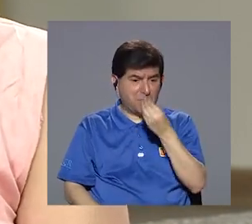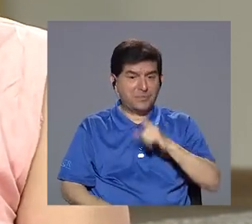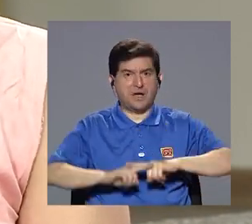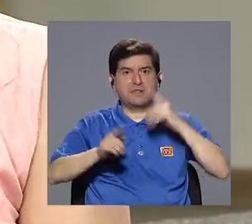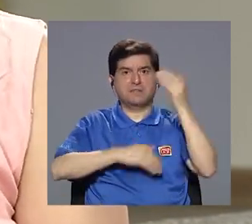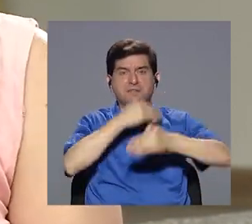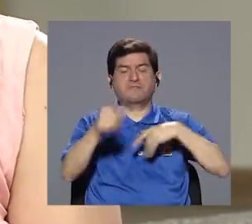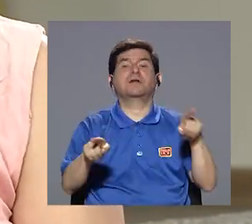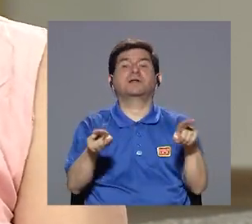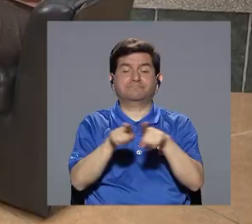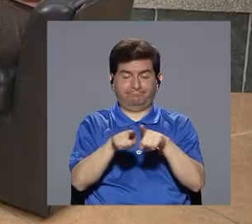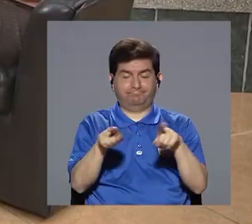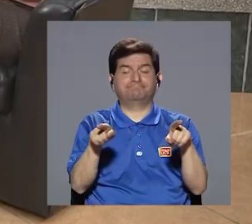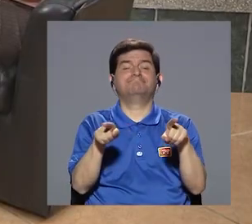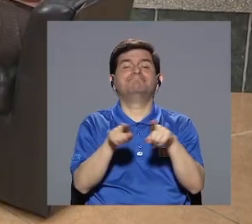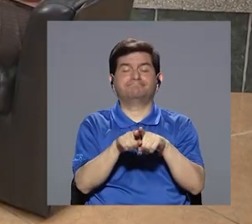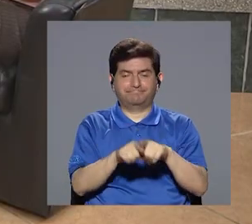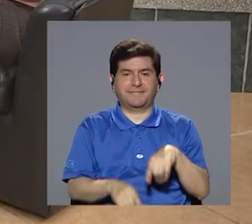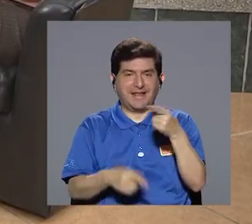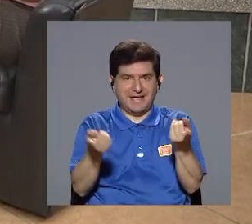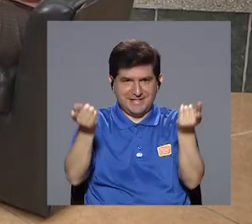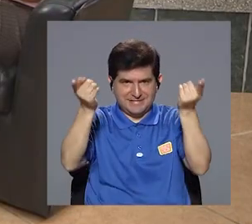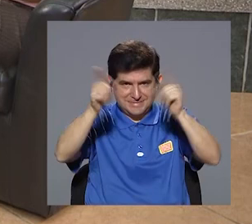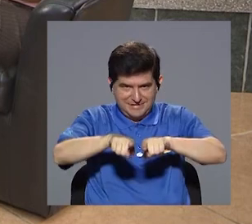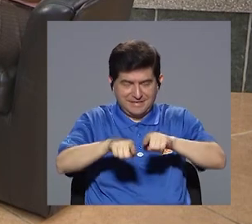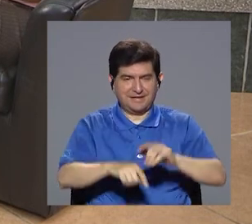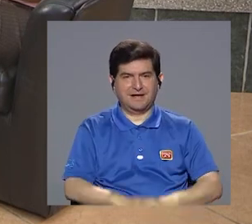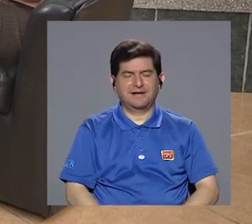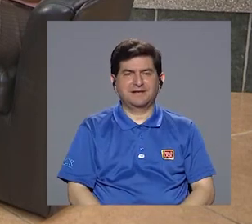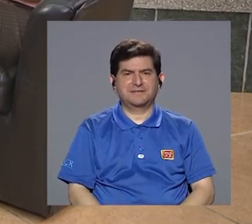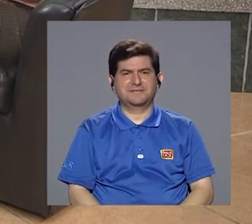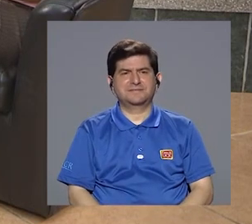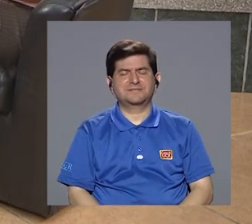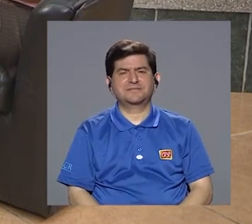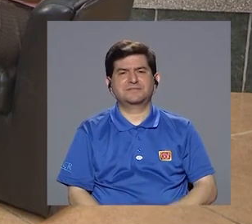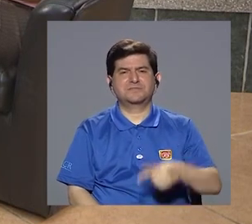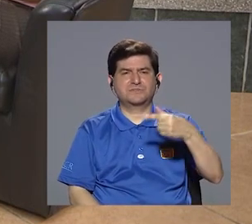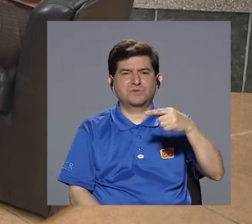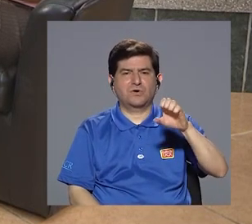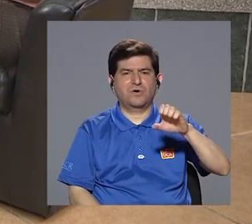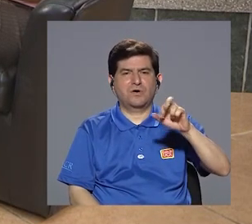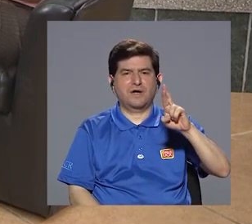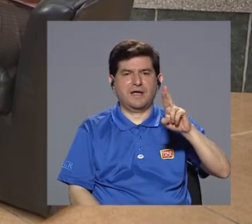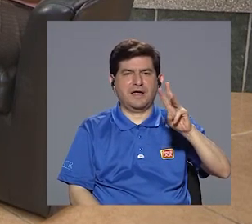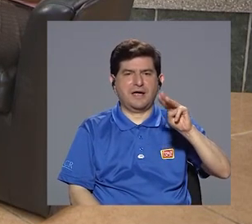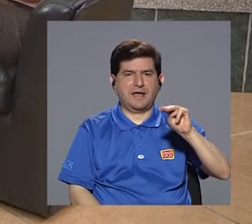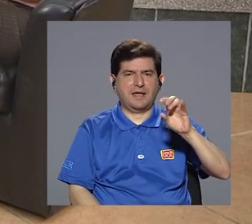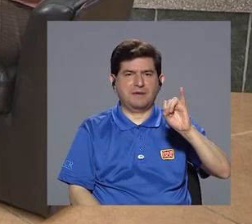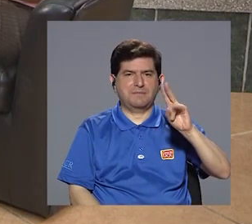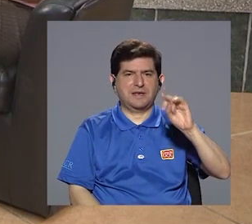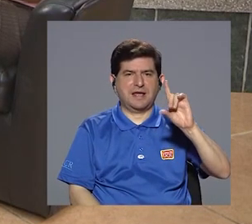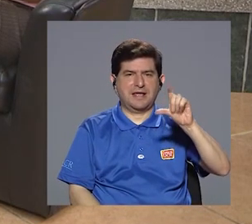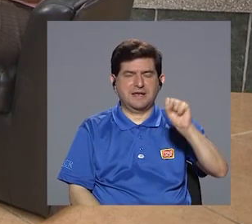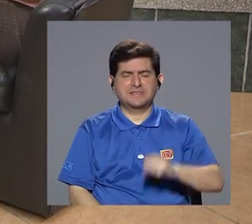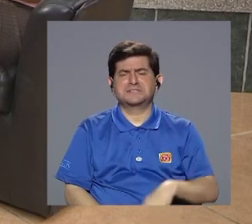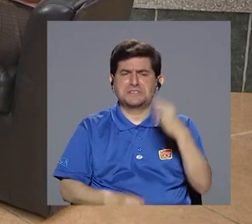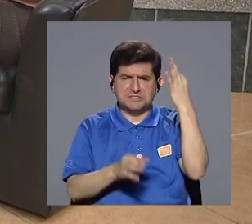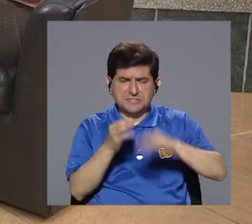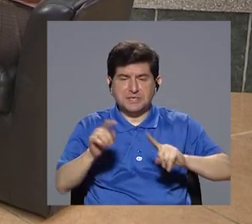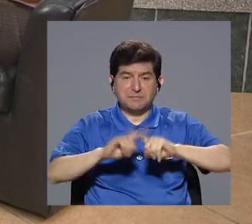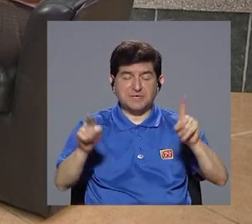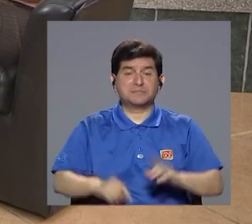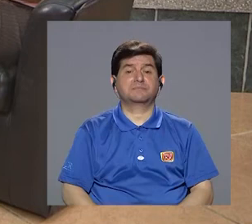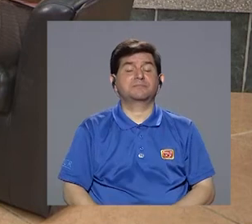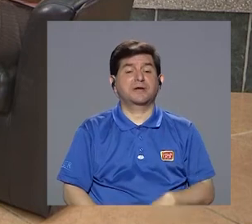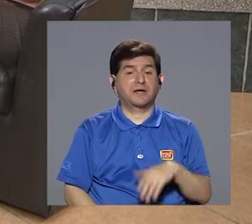proceso también, ¿verdad? Para también que se les dé en ese caso, bueno, en realidad lo que son los germinales son muy sencillos. pero